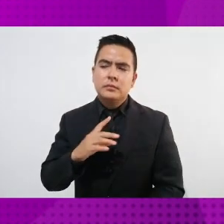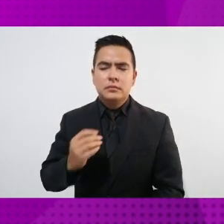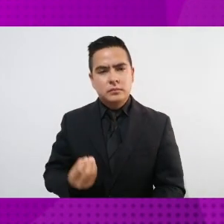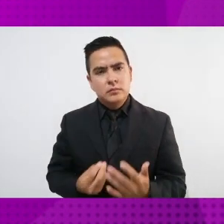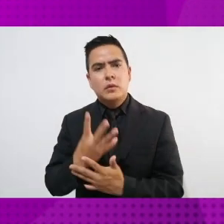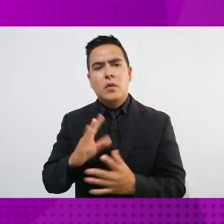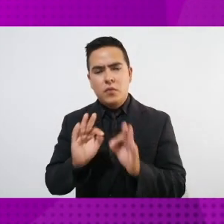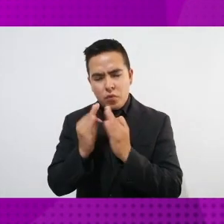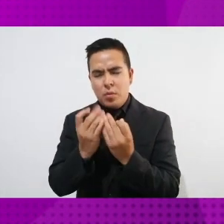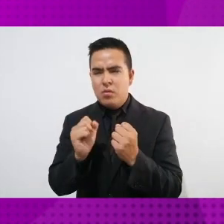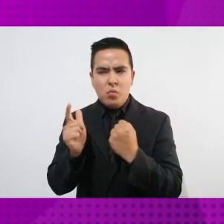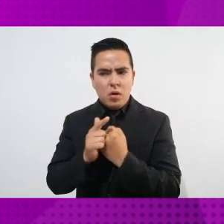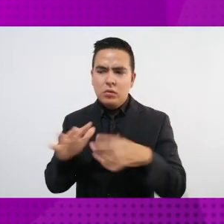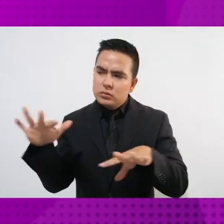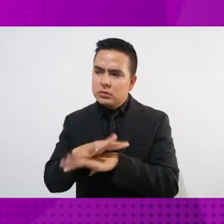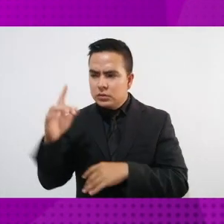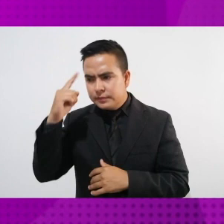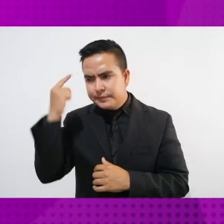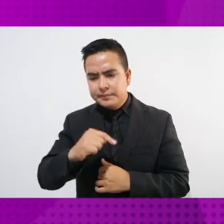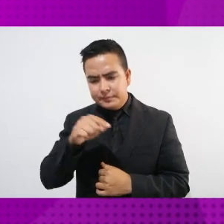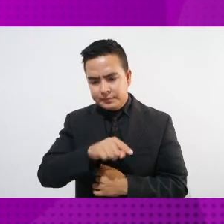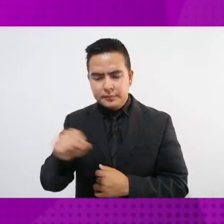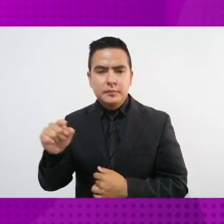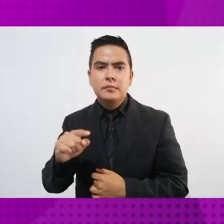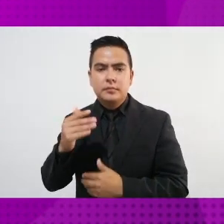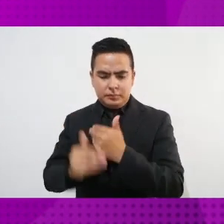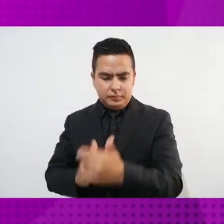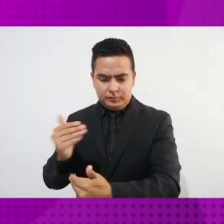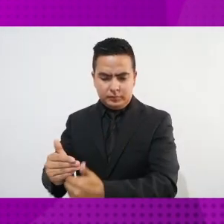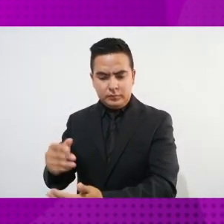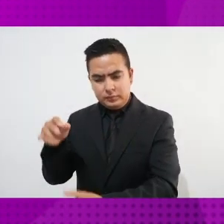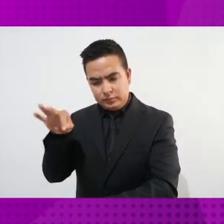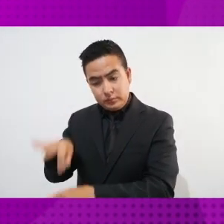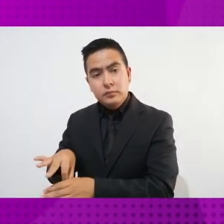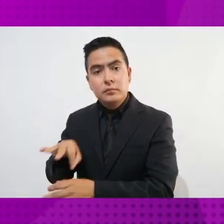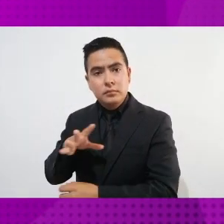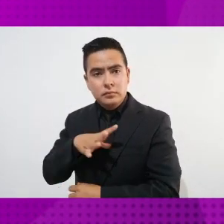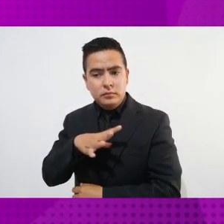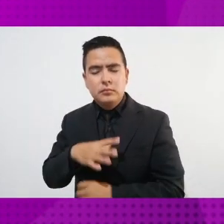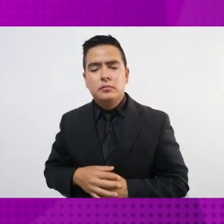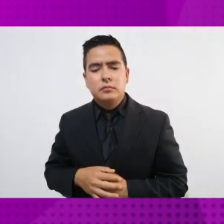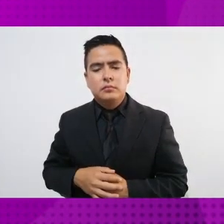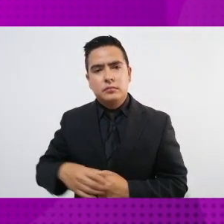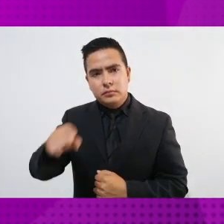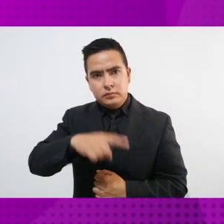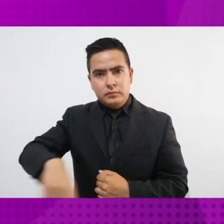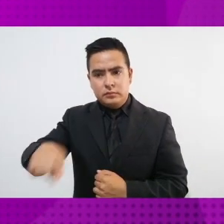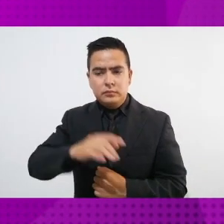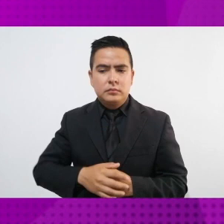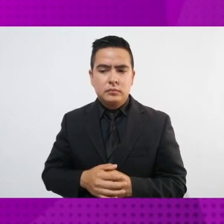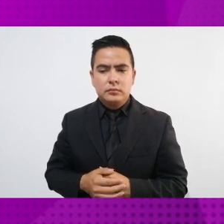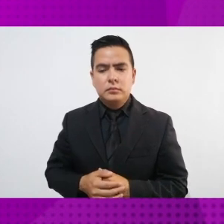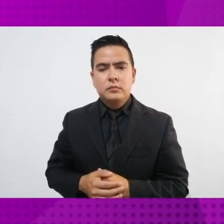la construcción de los procesos electorales a partir de la idea de tomar todas y cada una de las